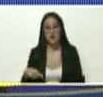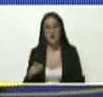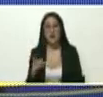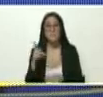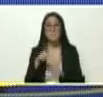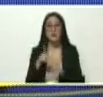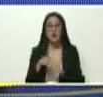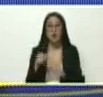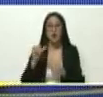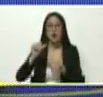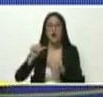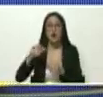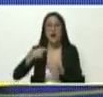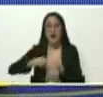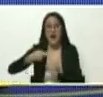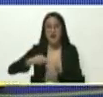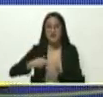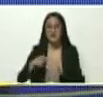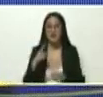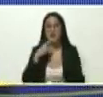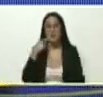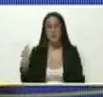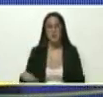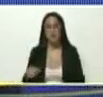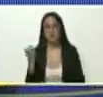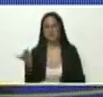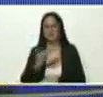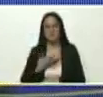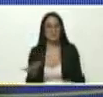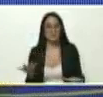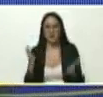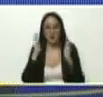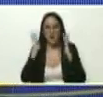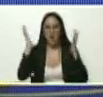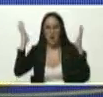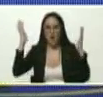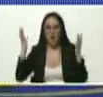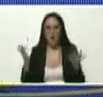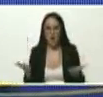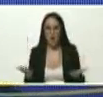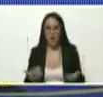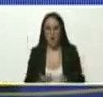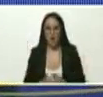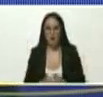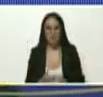ruso son sanciones irracionales,